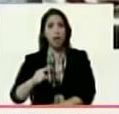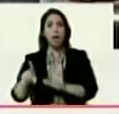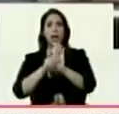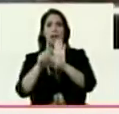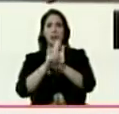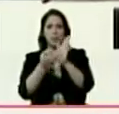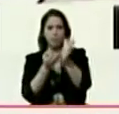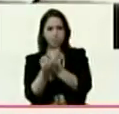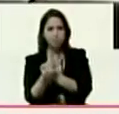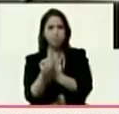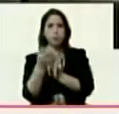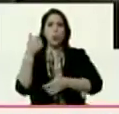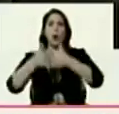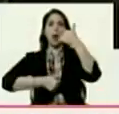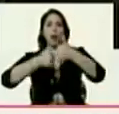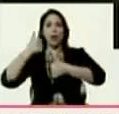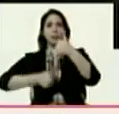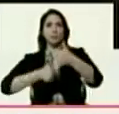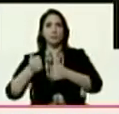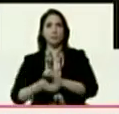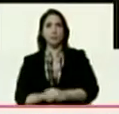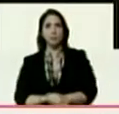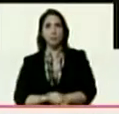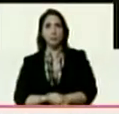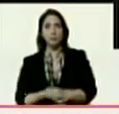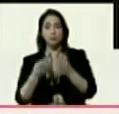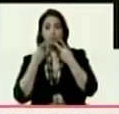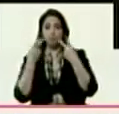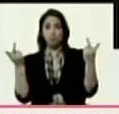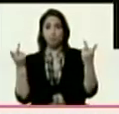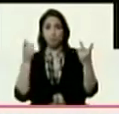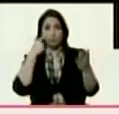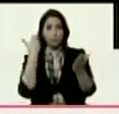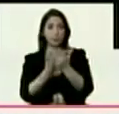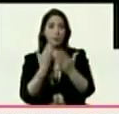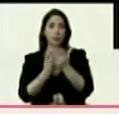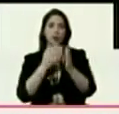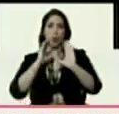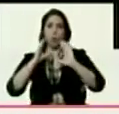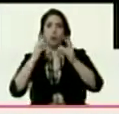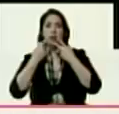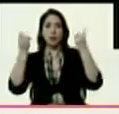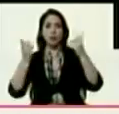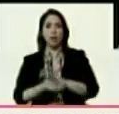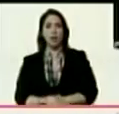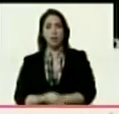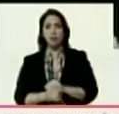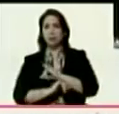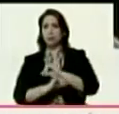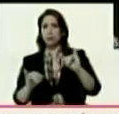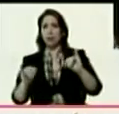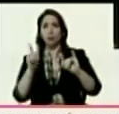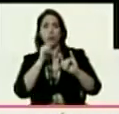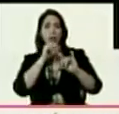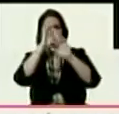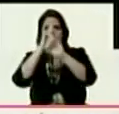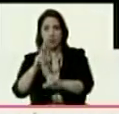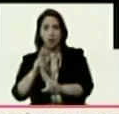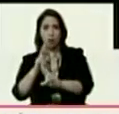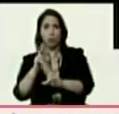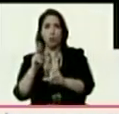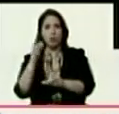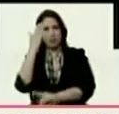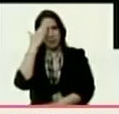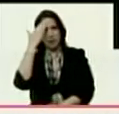legitimidad, los cuales, por hecho público, notorio y comunicacional, fueron irrespetados. A